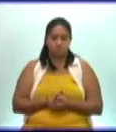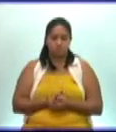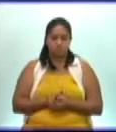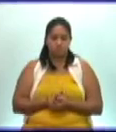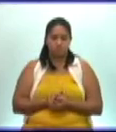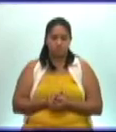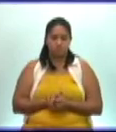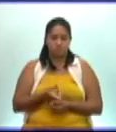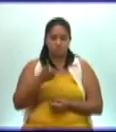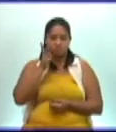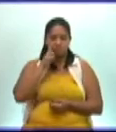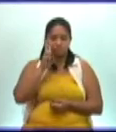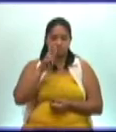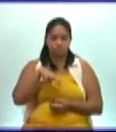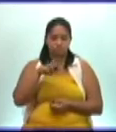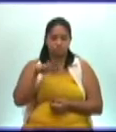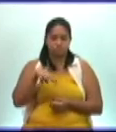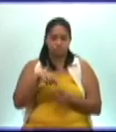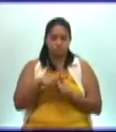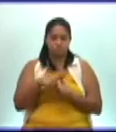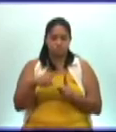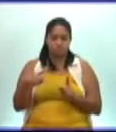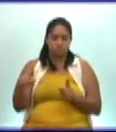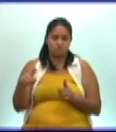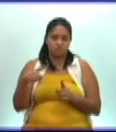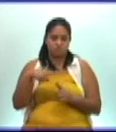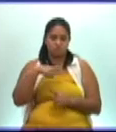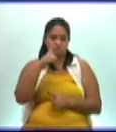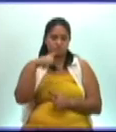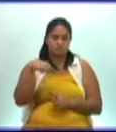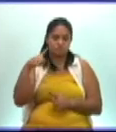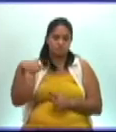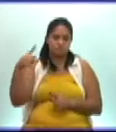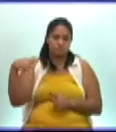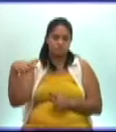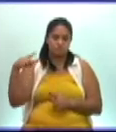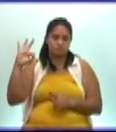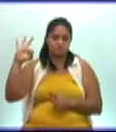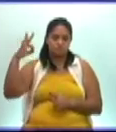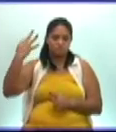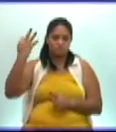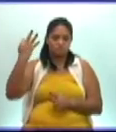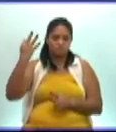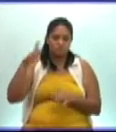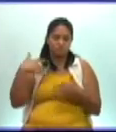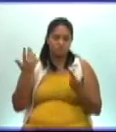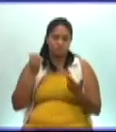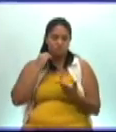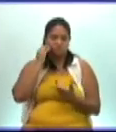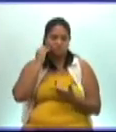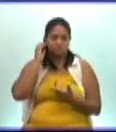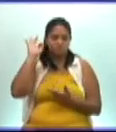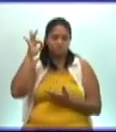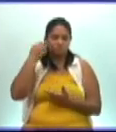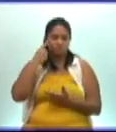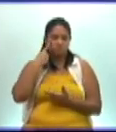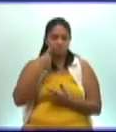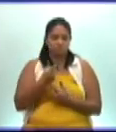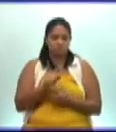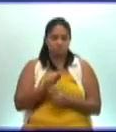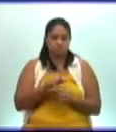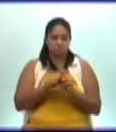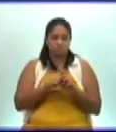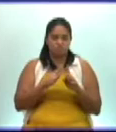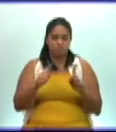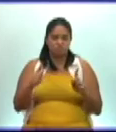a buscar la longitud de onda de la luz. ¿Qué color de luz corresponde a esta longitud